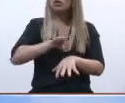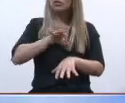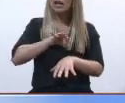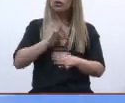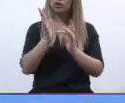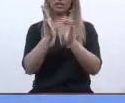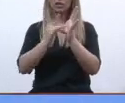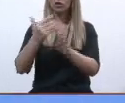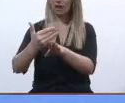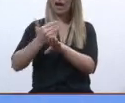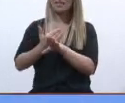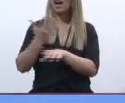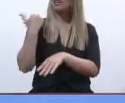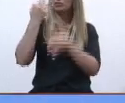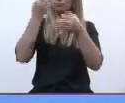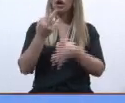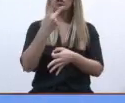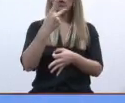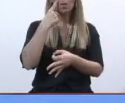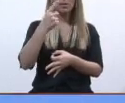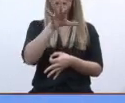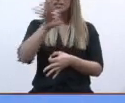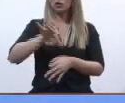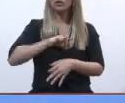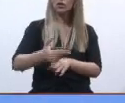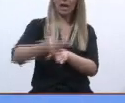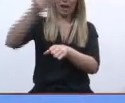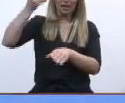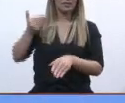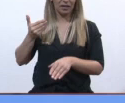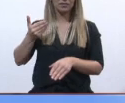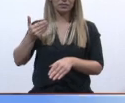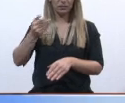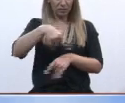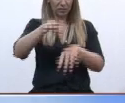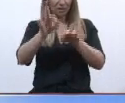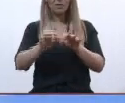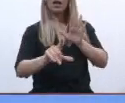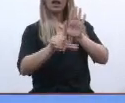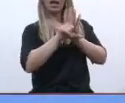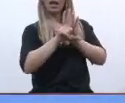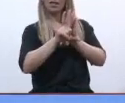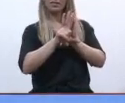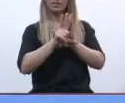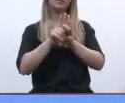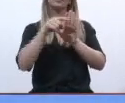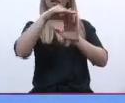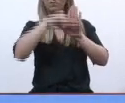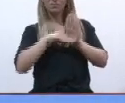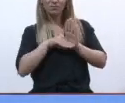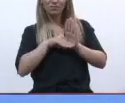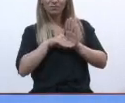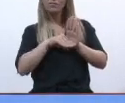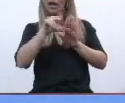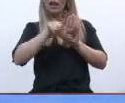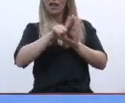de Cristo, hace 2.500 años, la ley de las 12 tablas